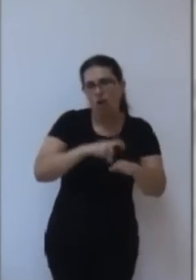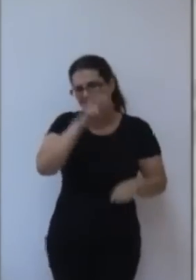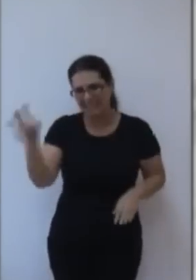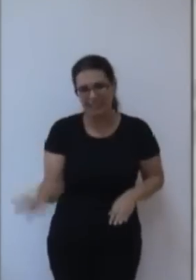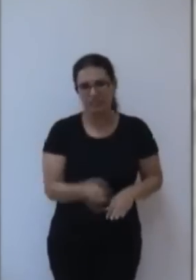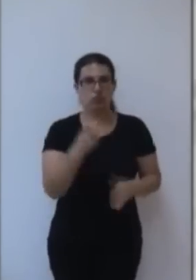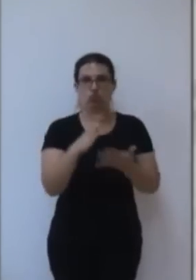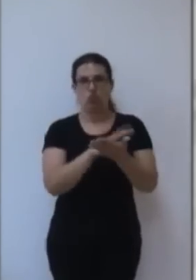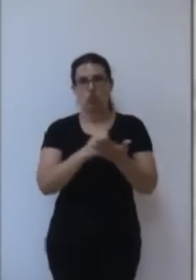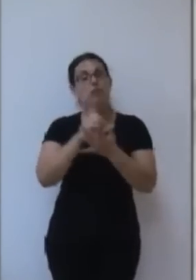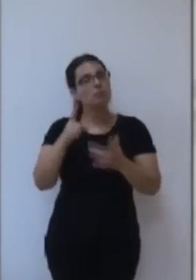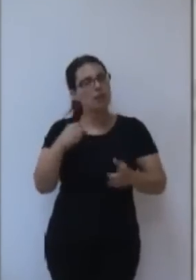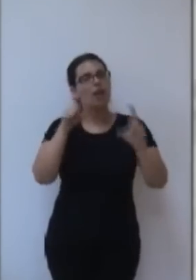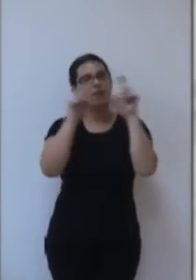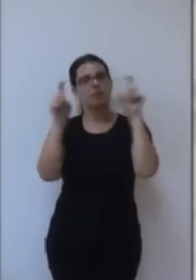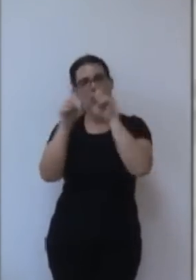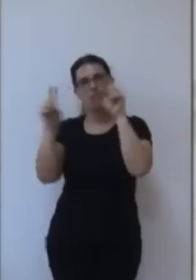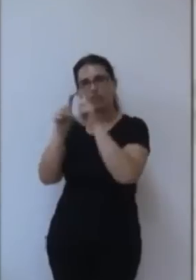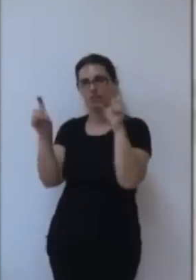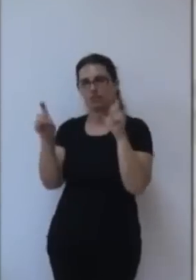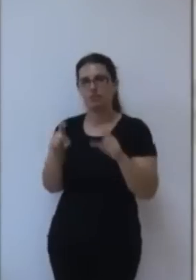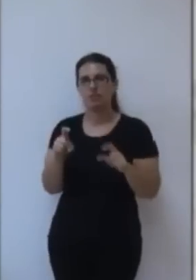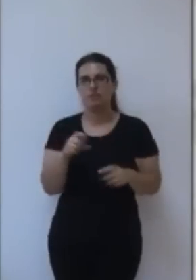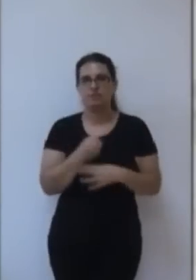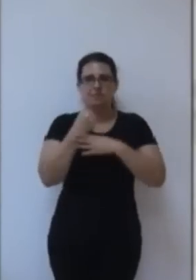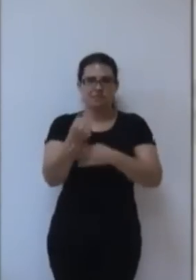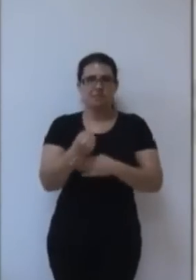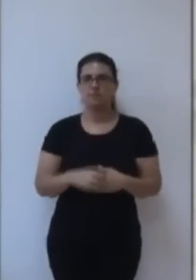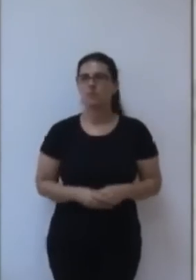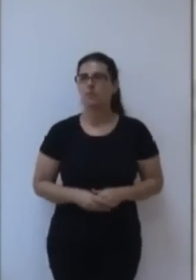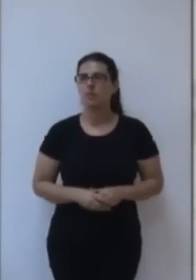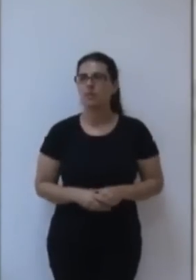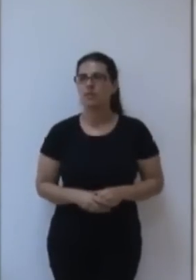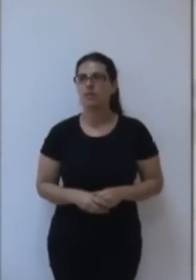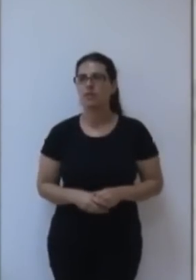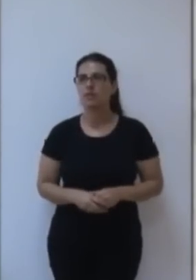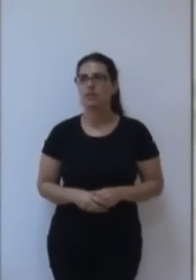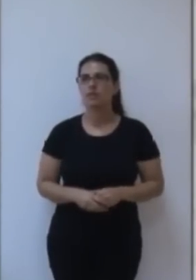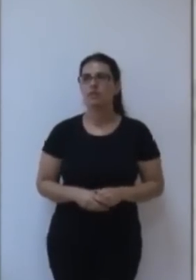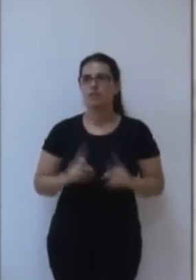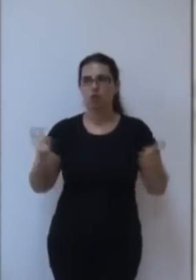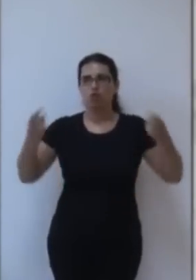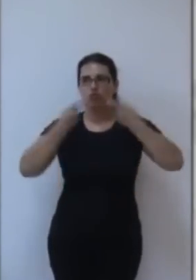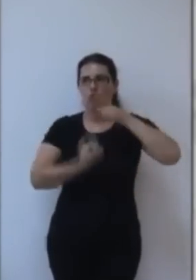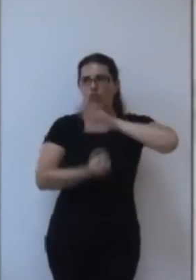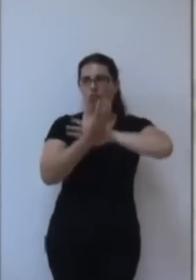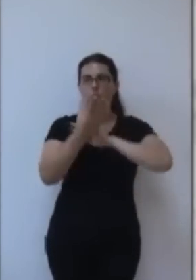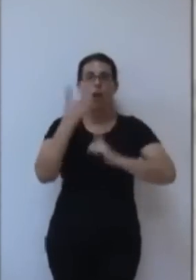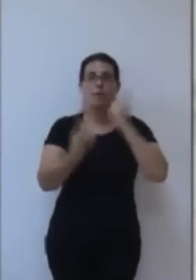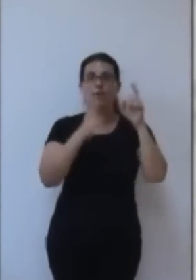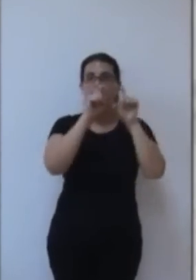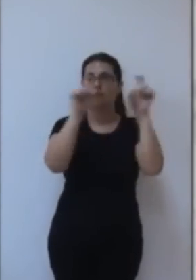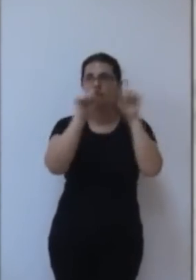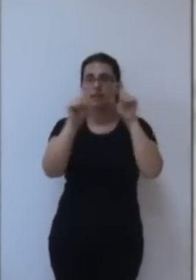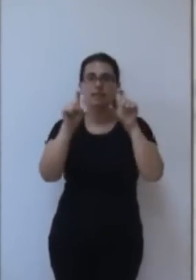gente que los cuida, y también con empresas que puedan a lo mejor apoyar. Que apoyen el proyecto. Un consorcio, lo que pasa es que a veces esas empresas, claro, son empresas de